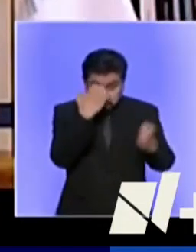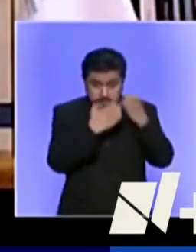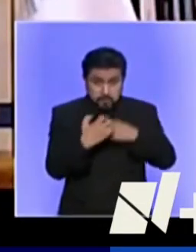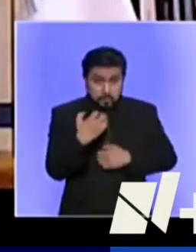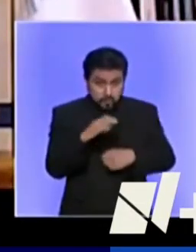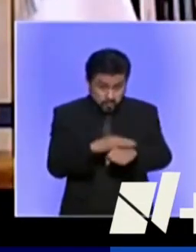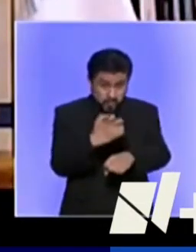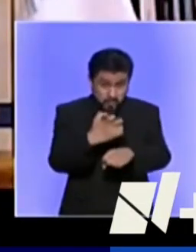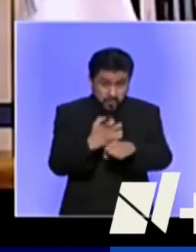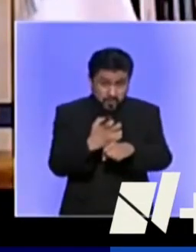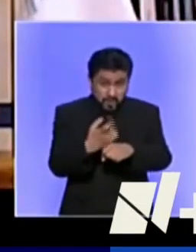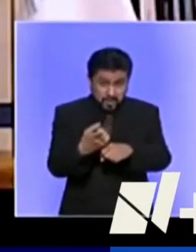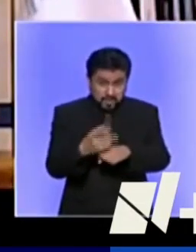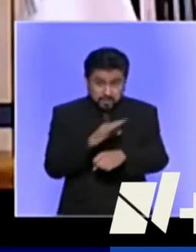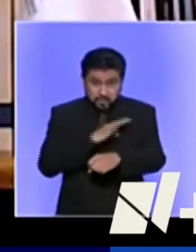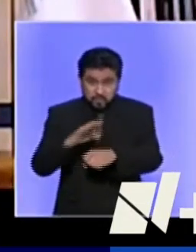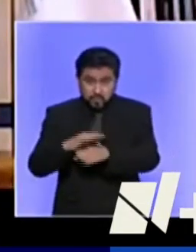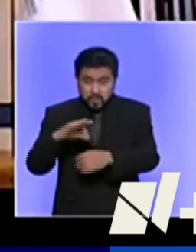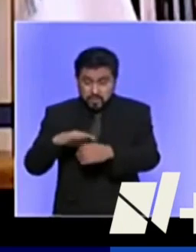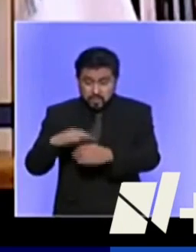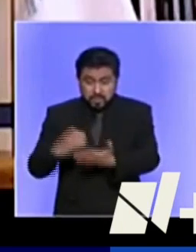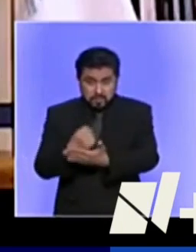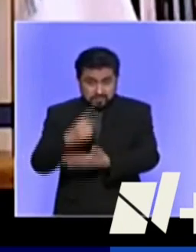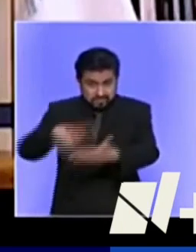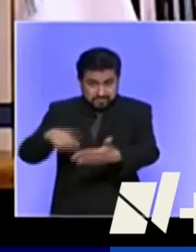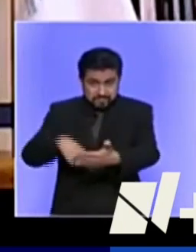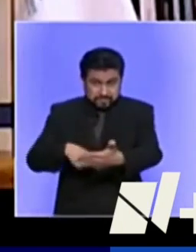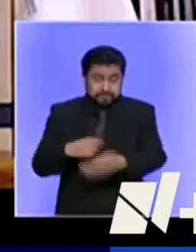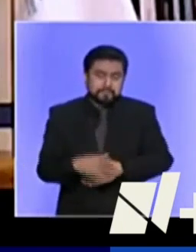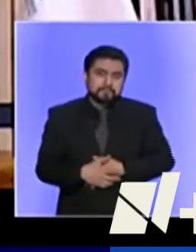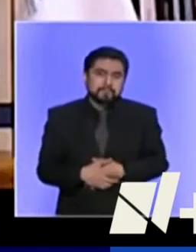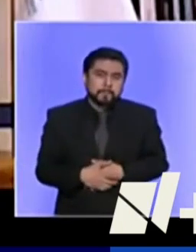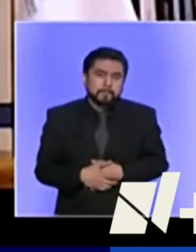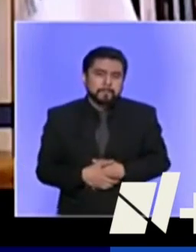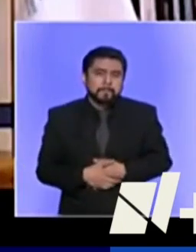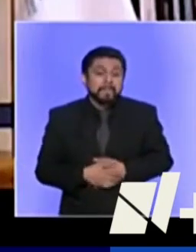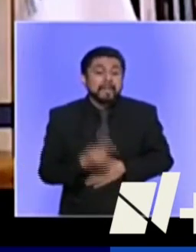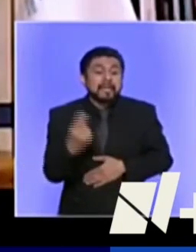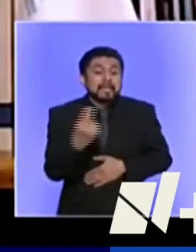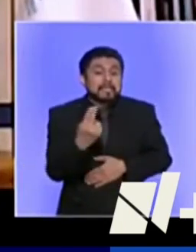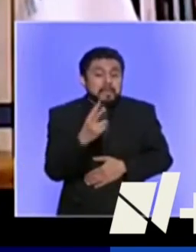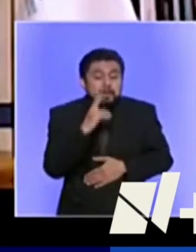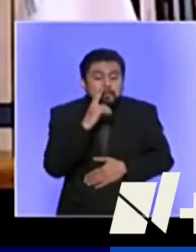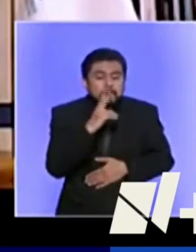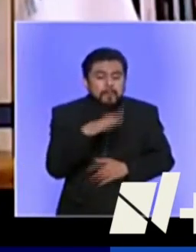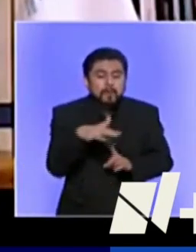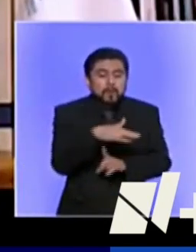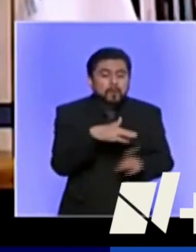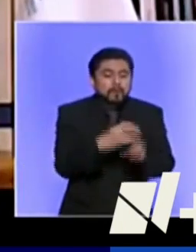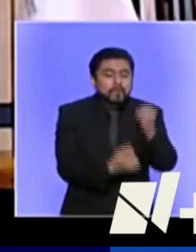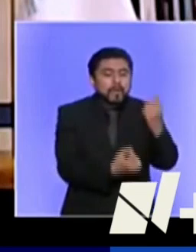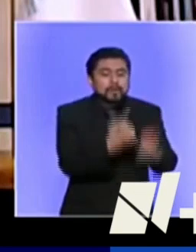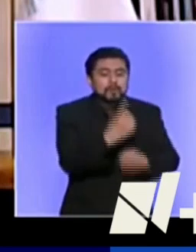la nulidad de la elección, pues lo que se requiere es acreditar que hay una adminiculación de los eventos